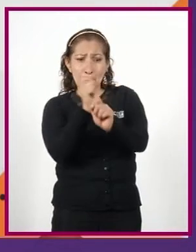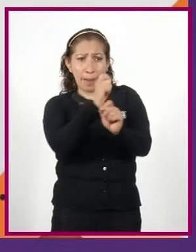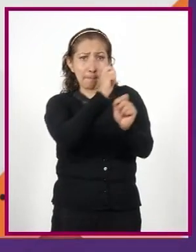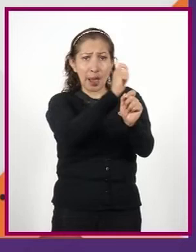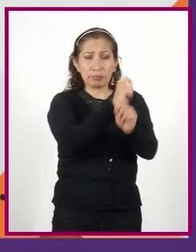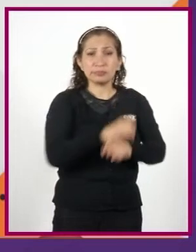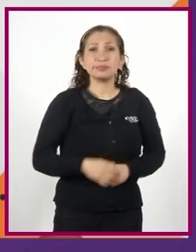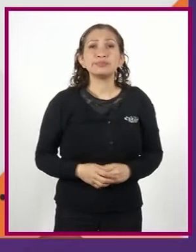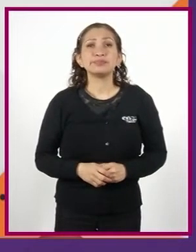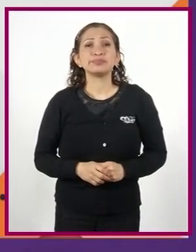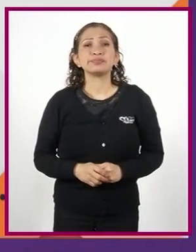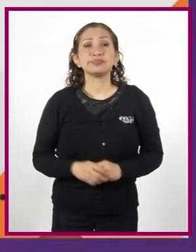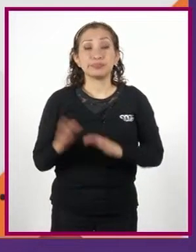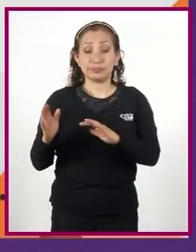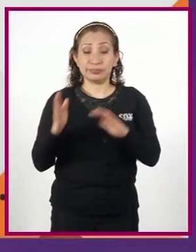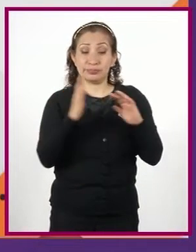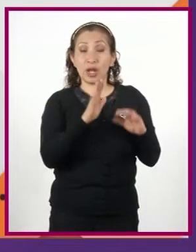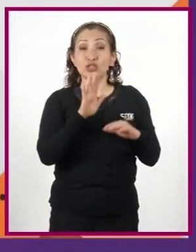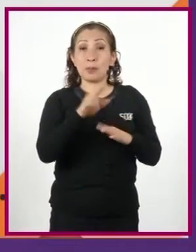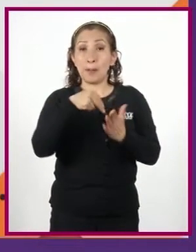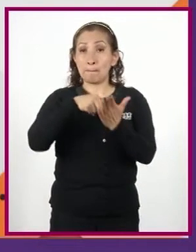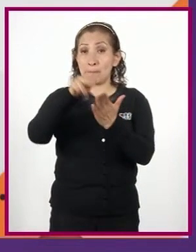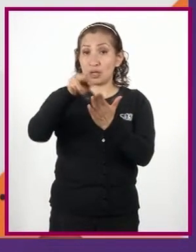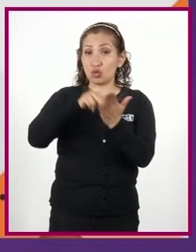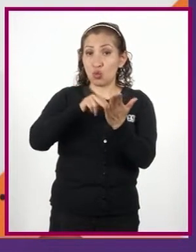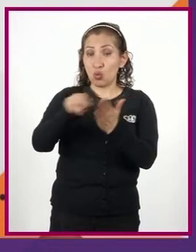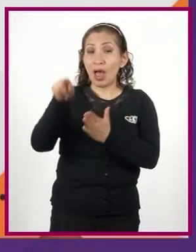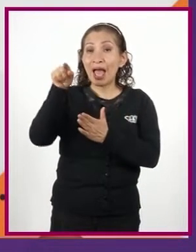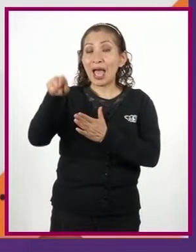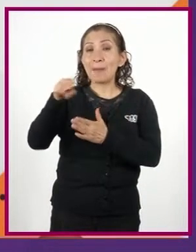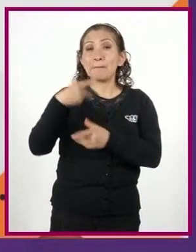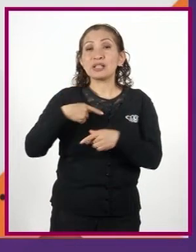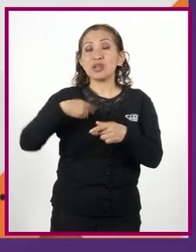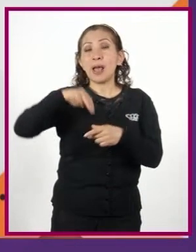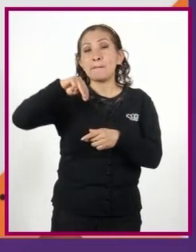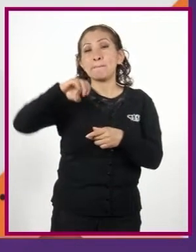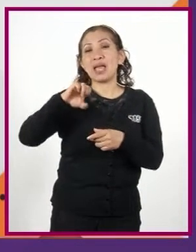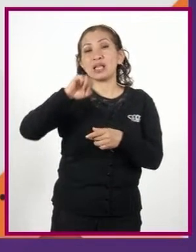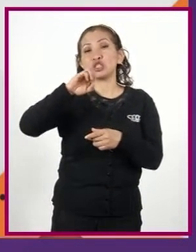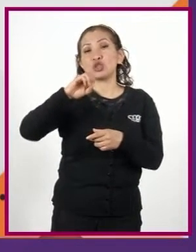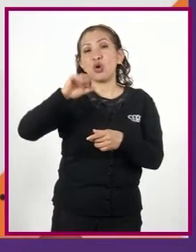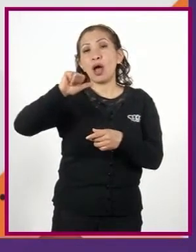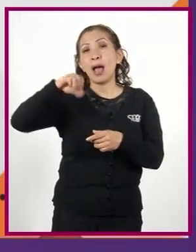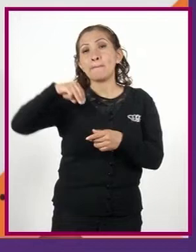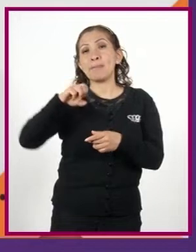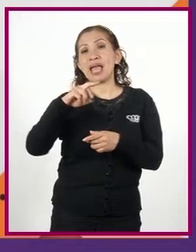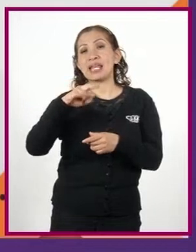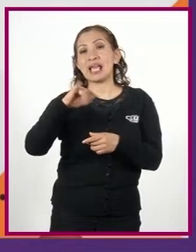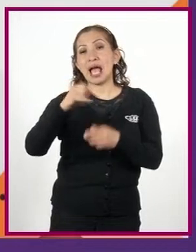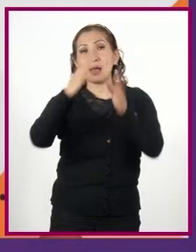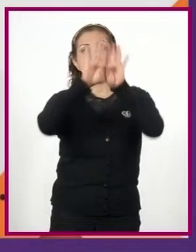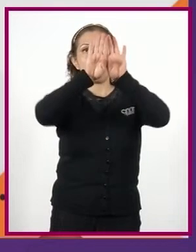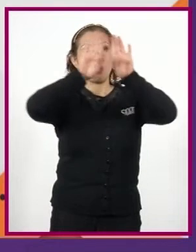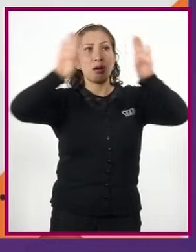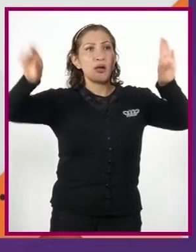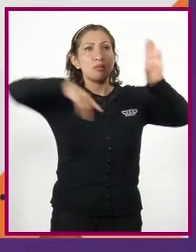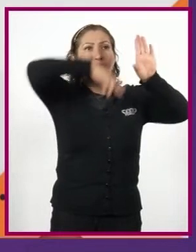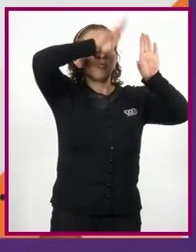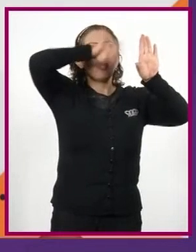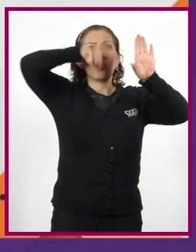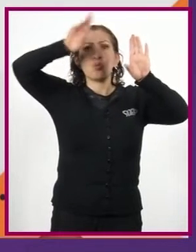piedra. En cuanto a la pintura, los mesoamericanos practicaron el arte mural en lugares